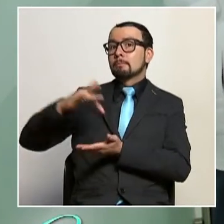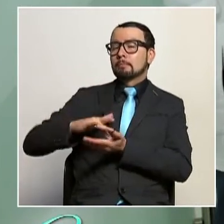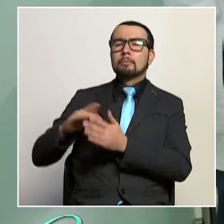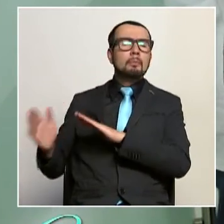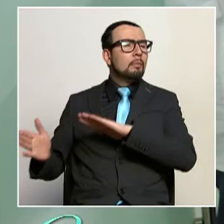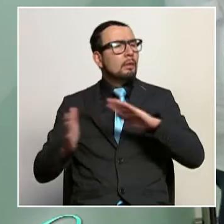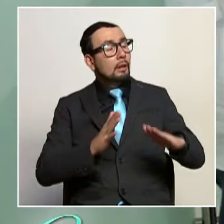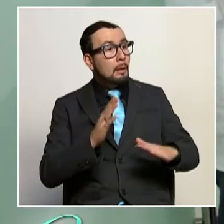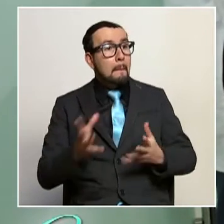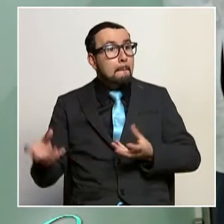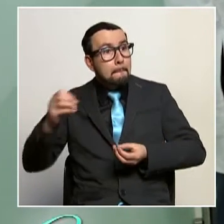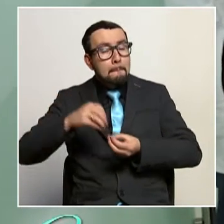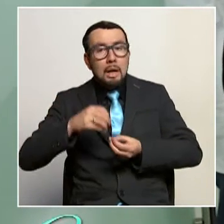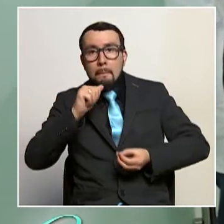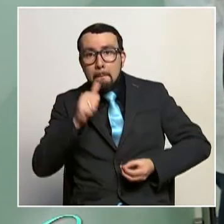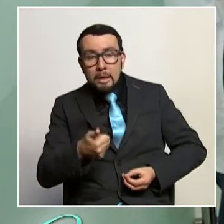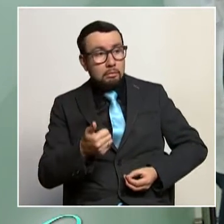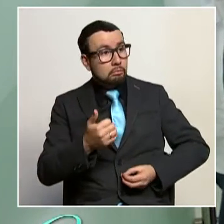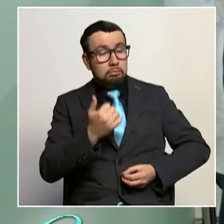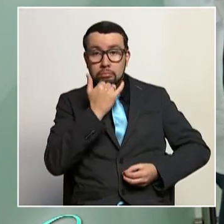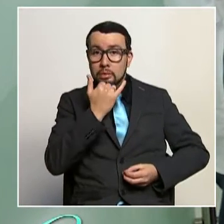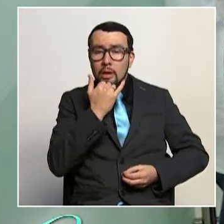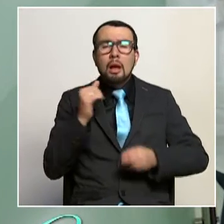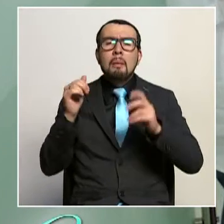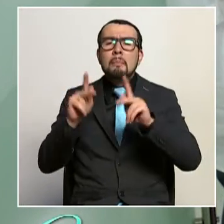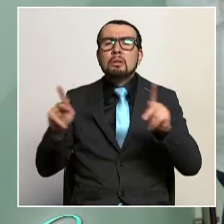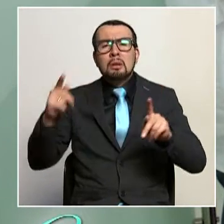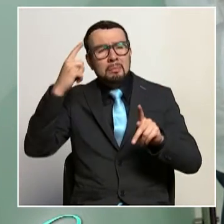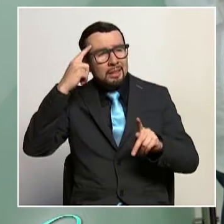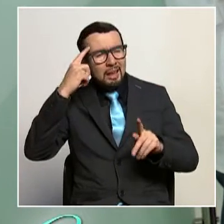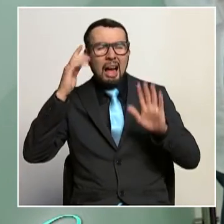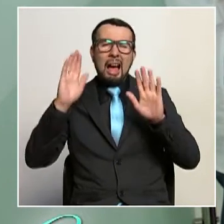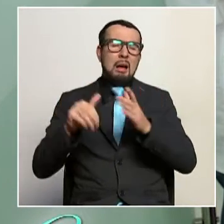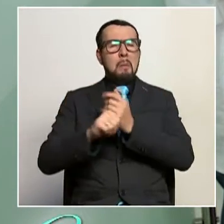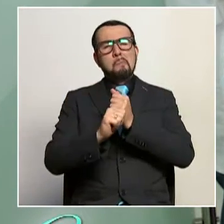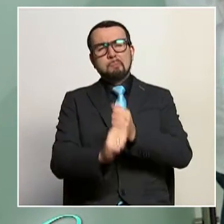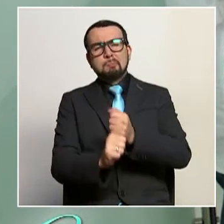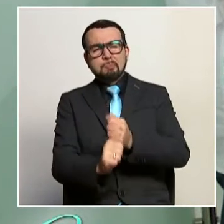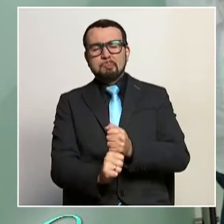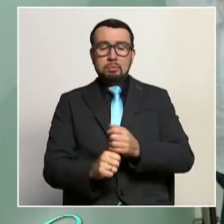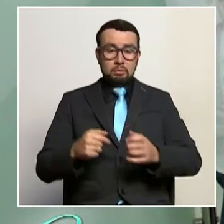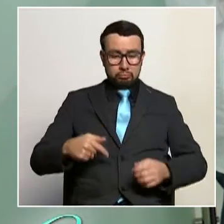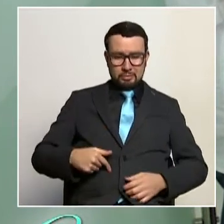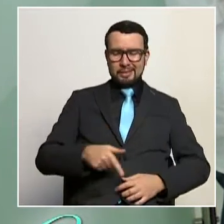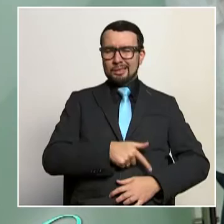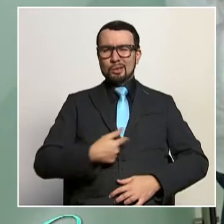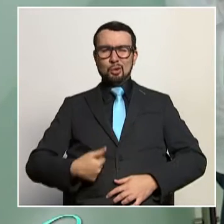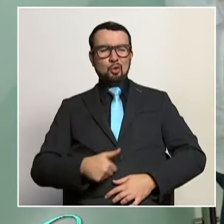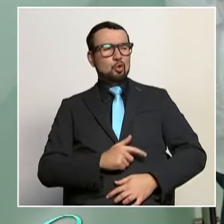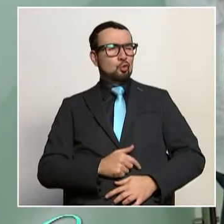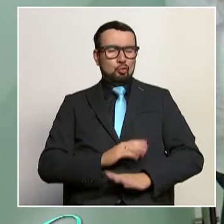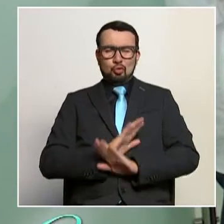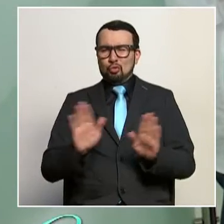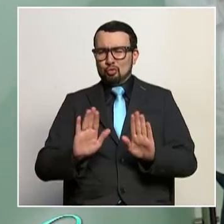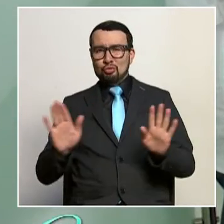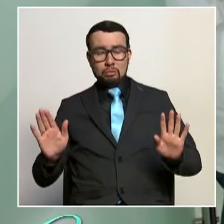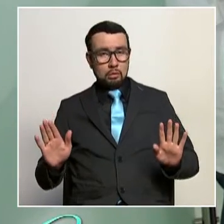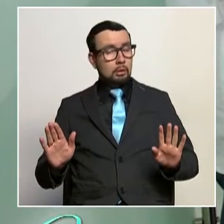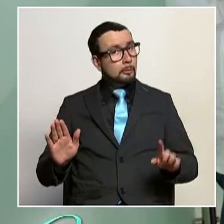cosa peor, porque es que la gente cree que el estreñimiento es del intestino. Se puede, digamos